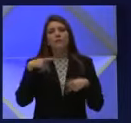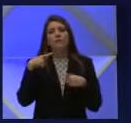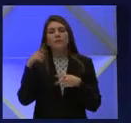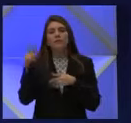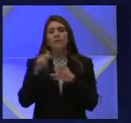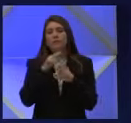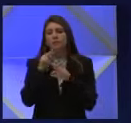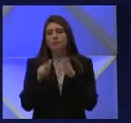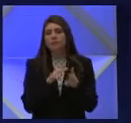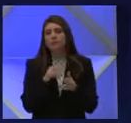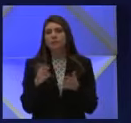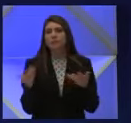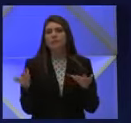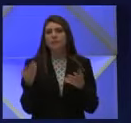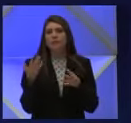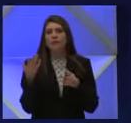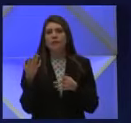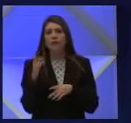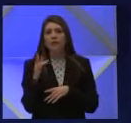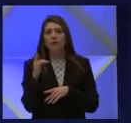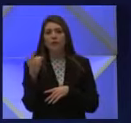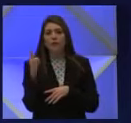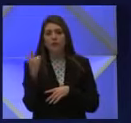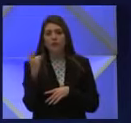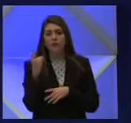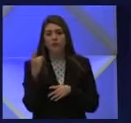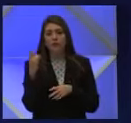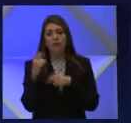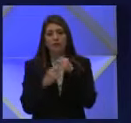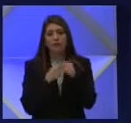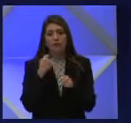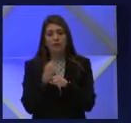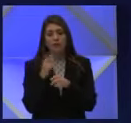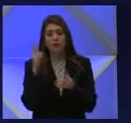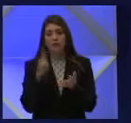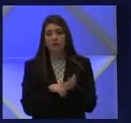no ocurre desde julio del año 2011